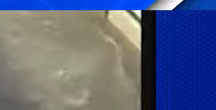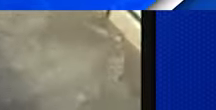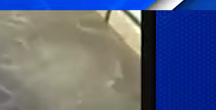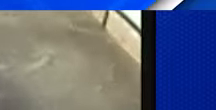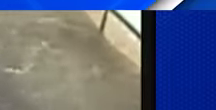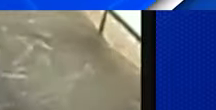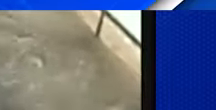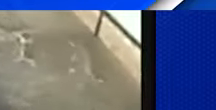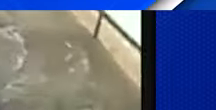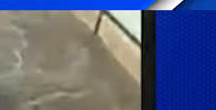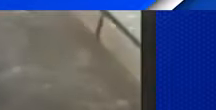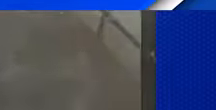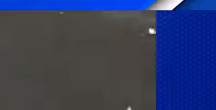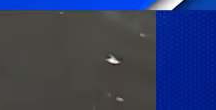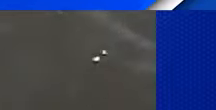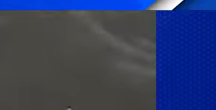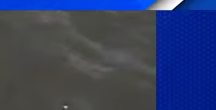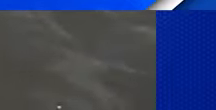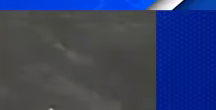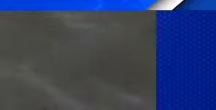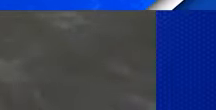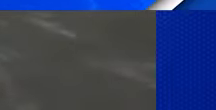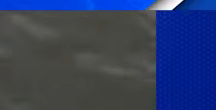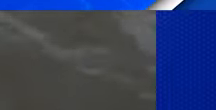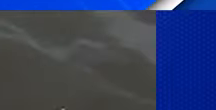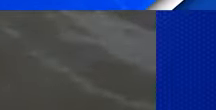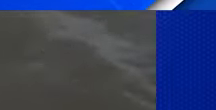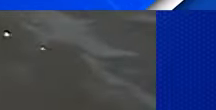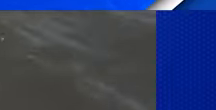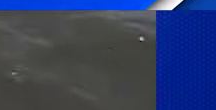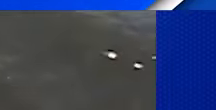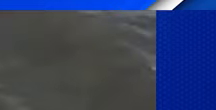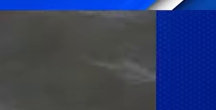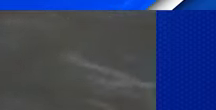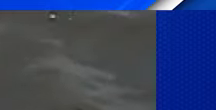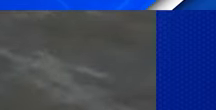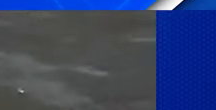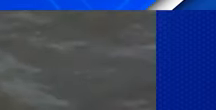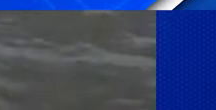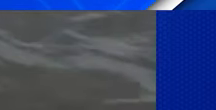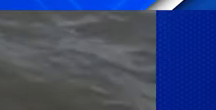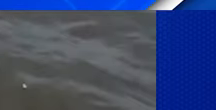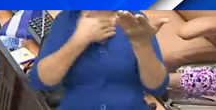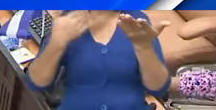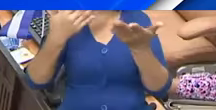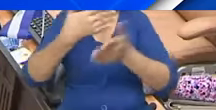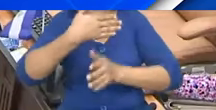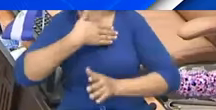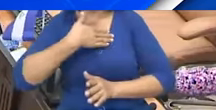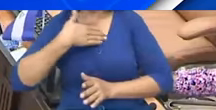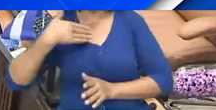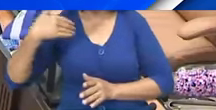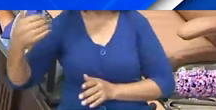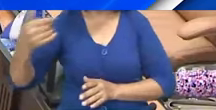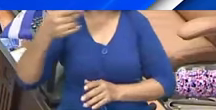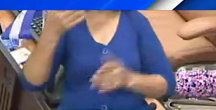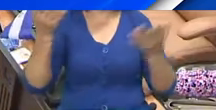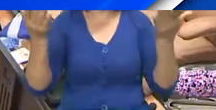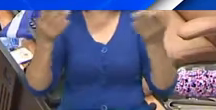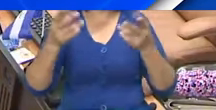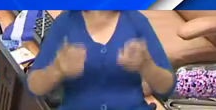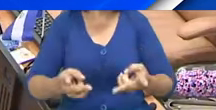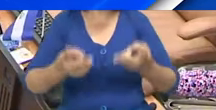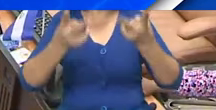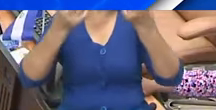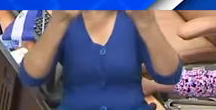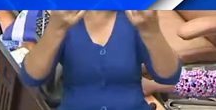niveles de contaminación y, por supuesto, mejorar las condiciones